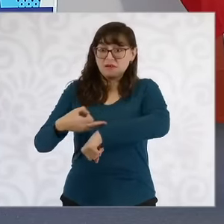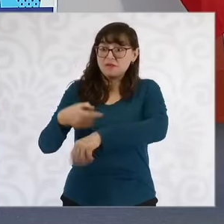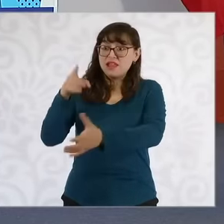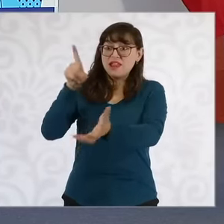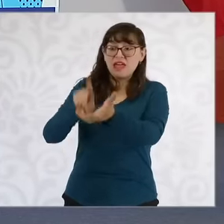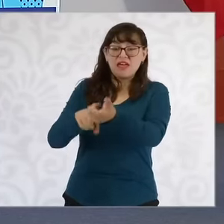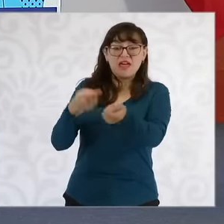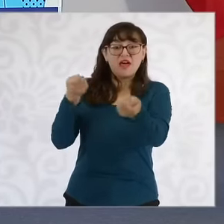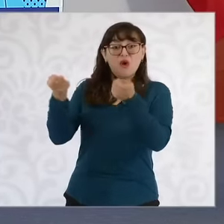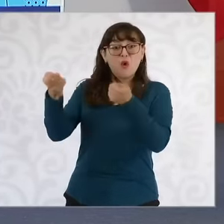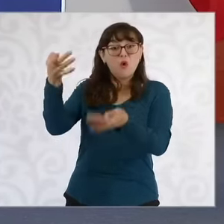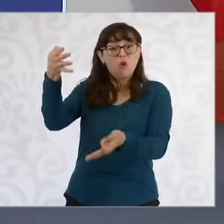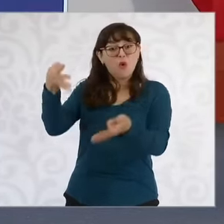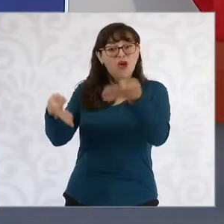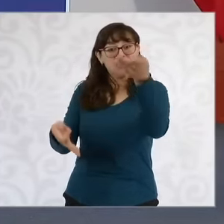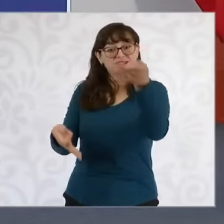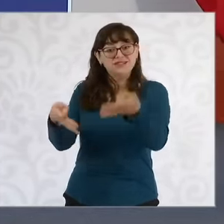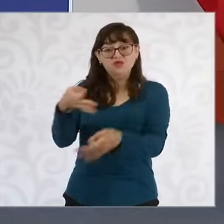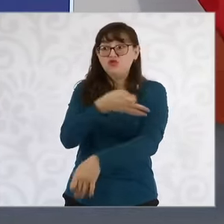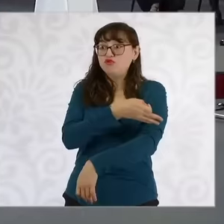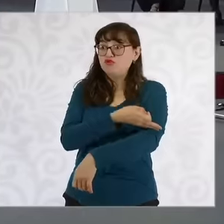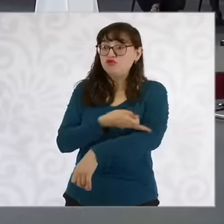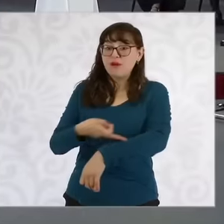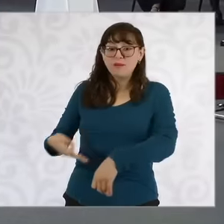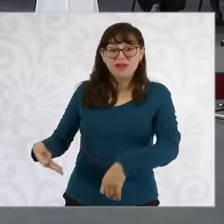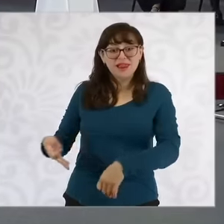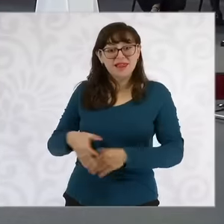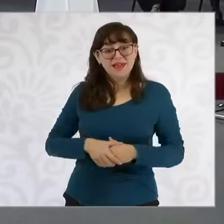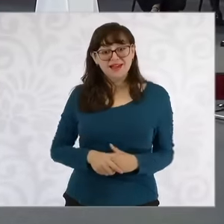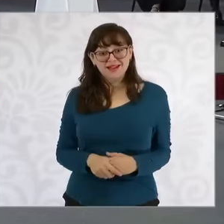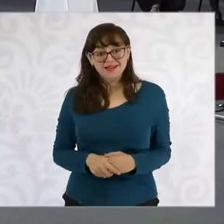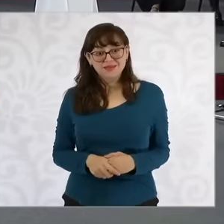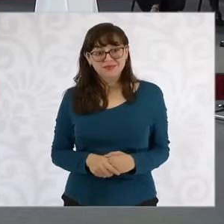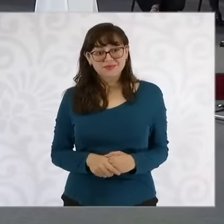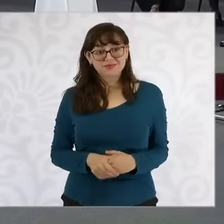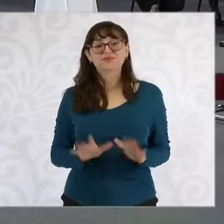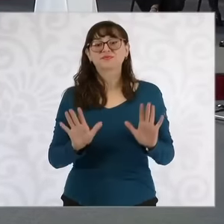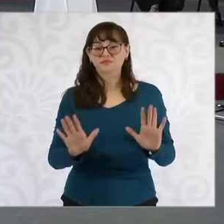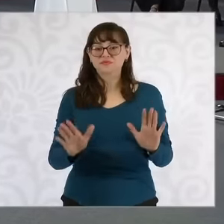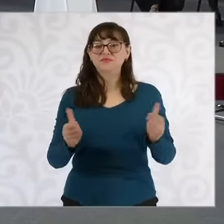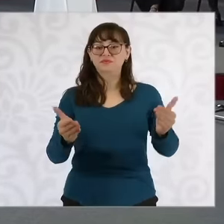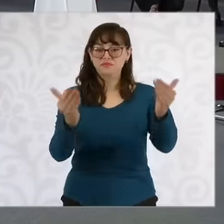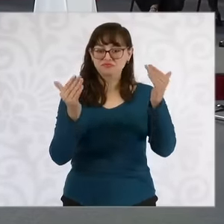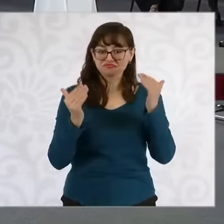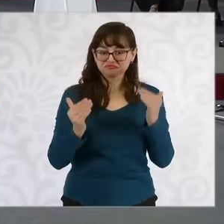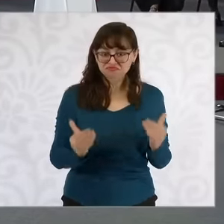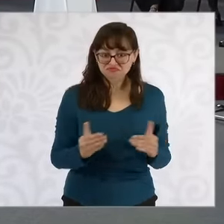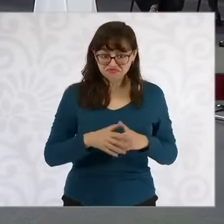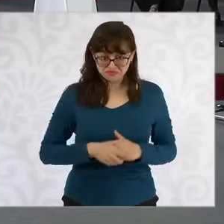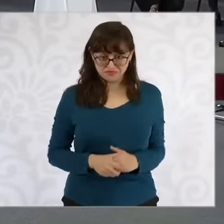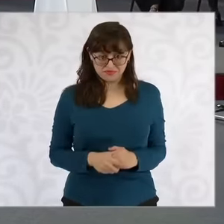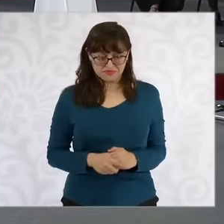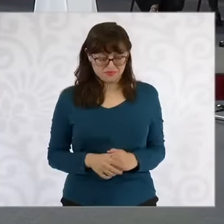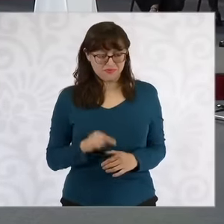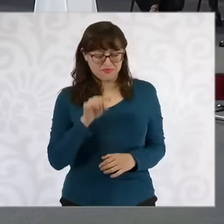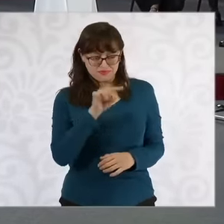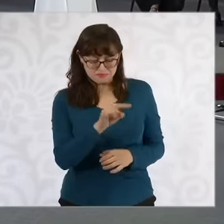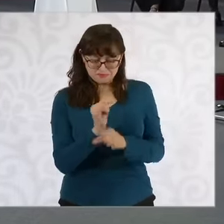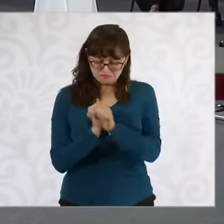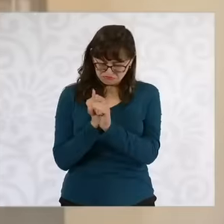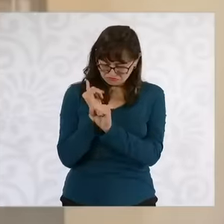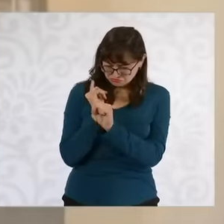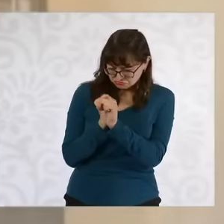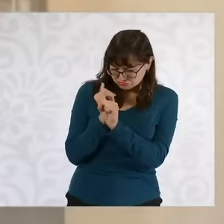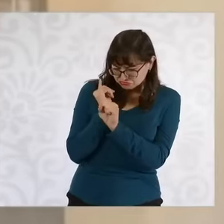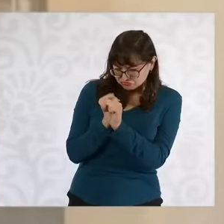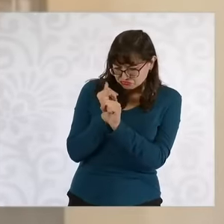Ahora sí. Un estudio entregado ayer al Consejo de la Judicatura